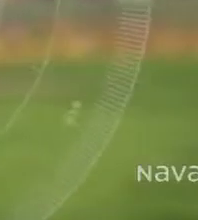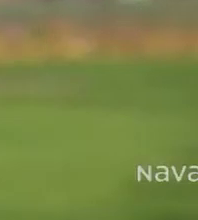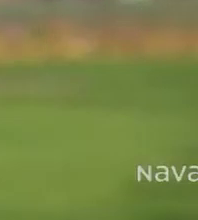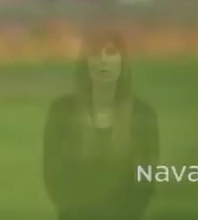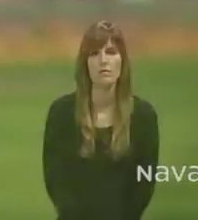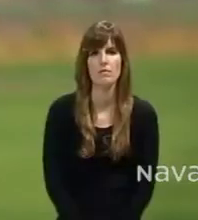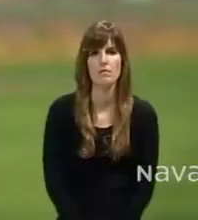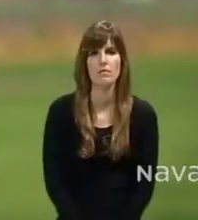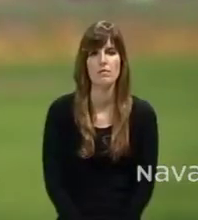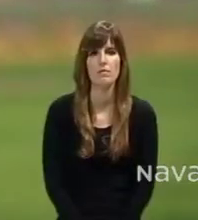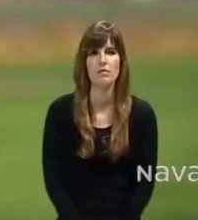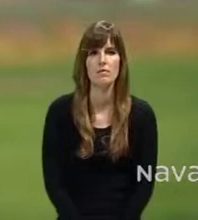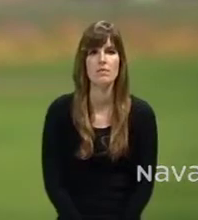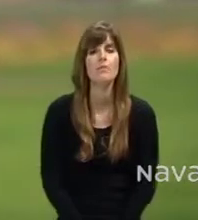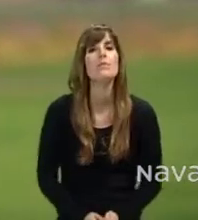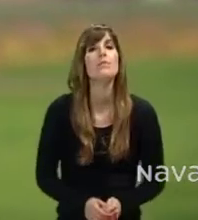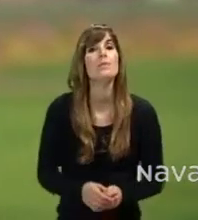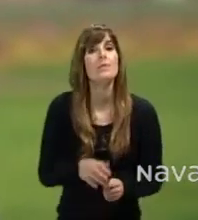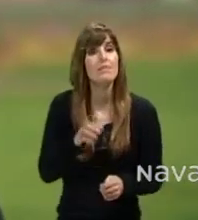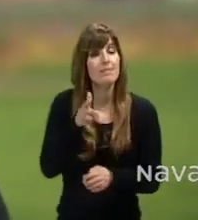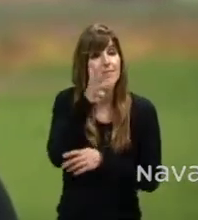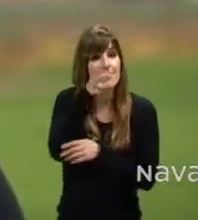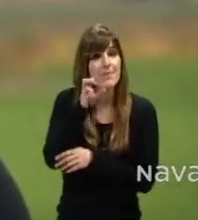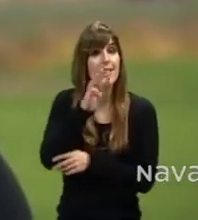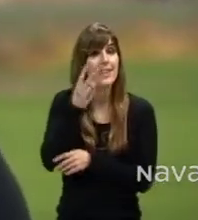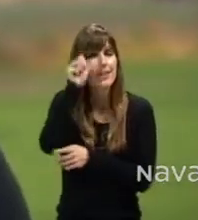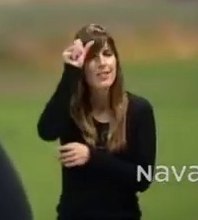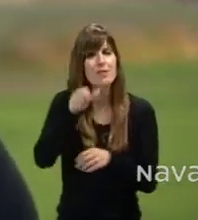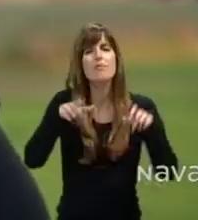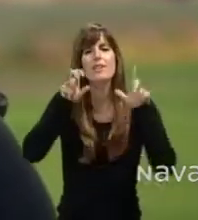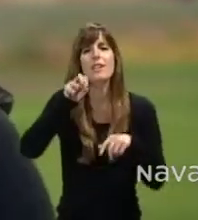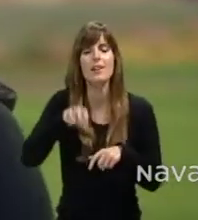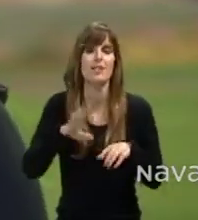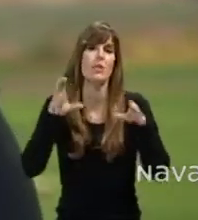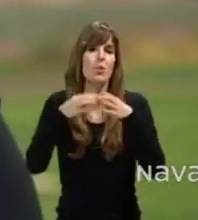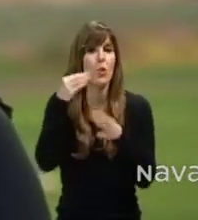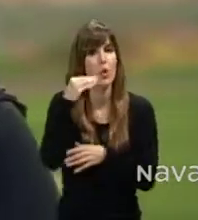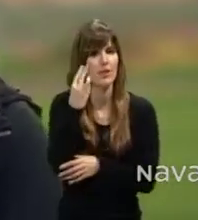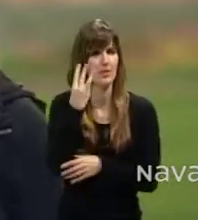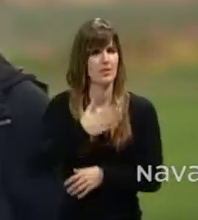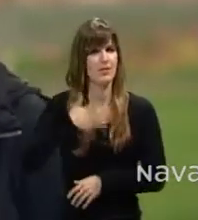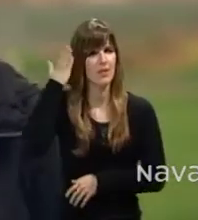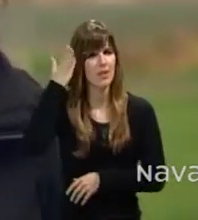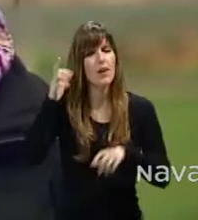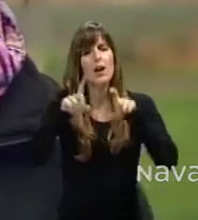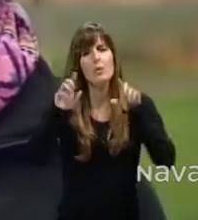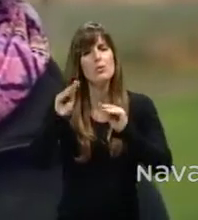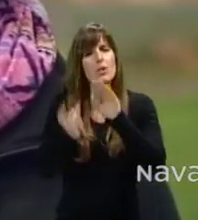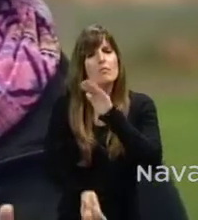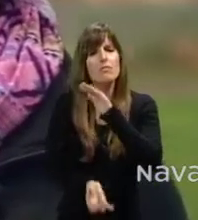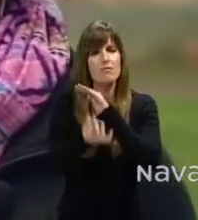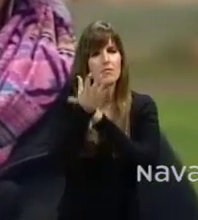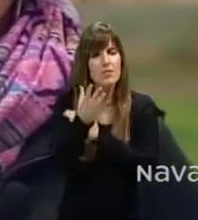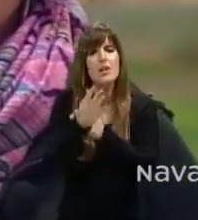Y precisamente jóvenes son nuestros siguientes protagonistas. Tres navarros emprendedores que han puesto en